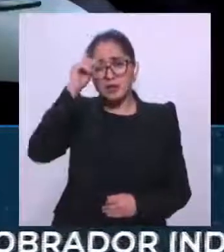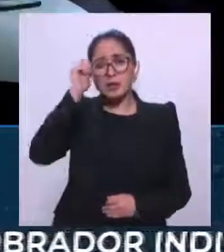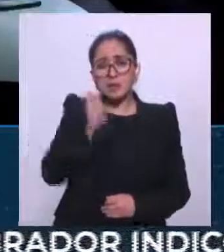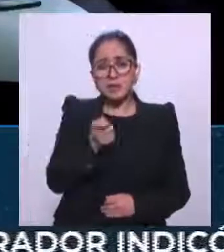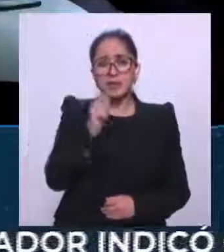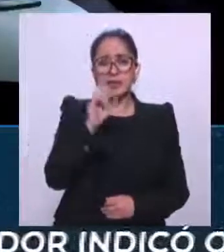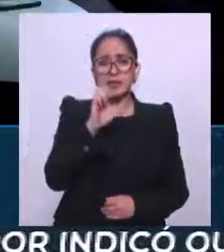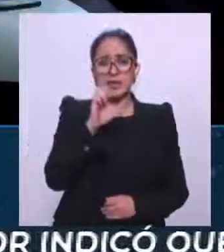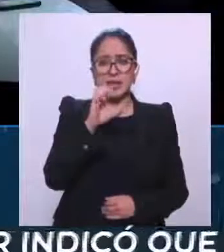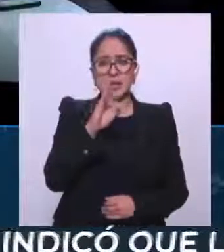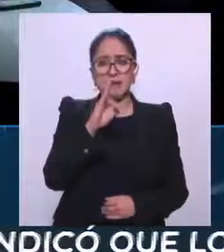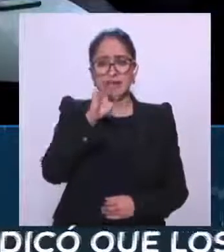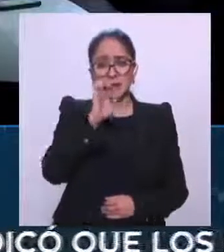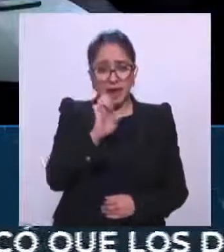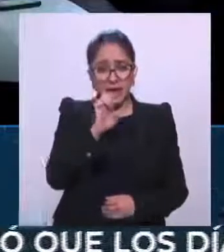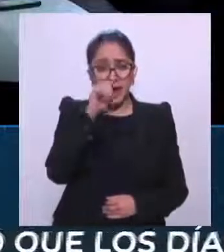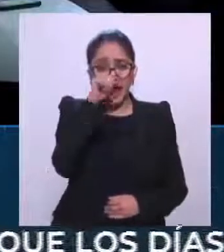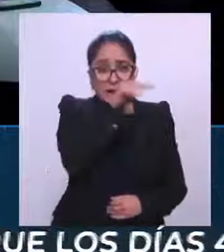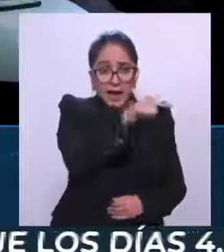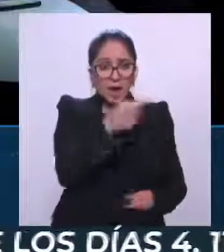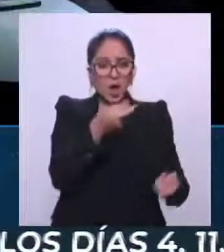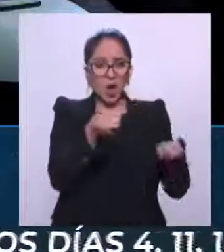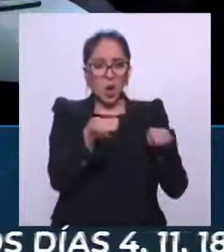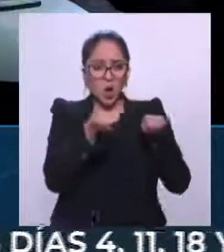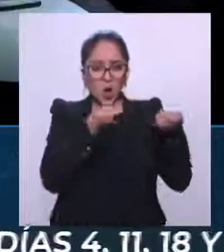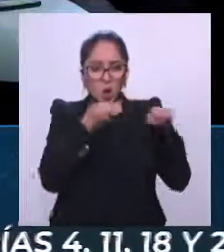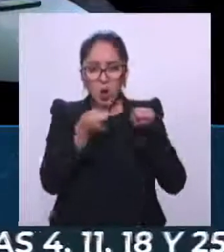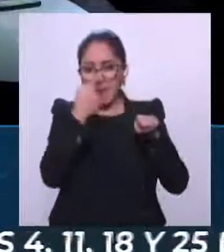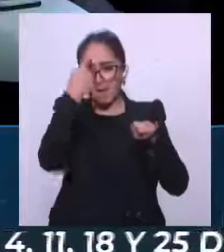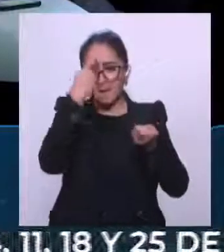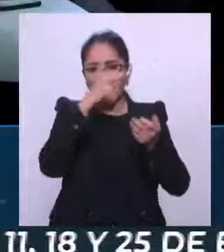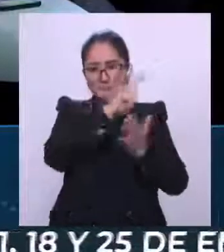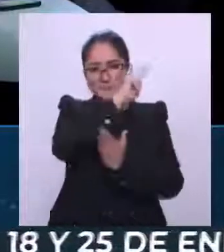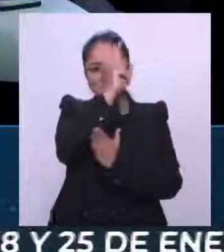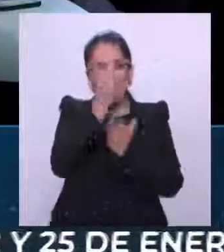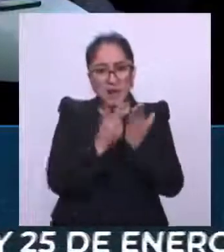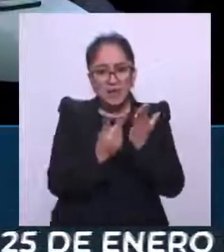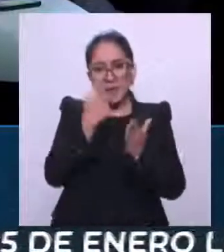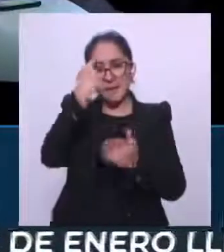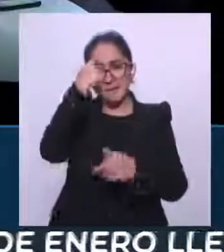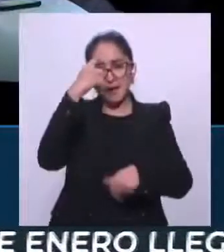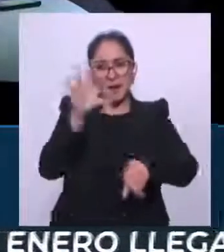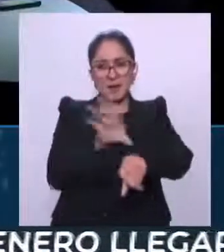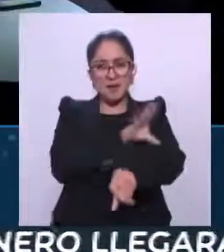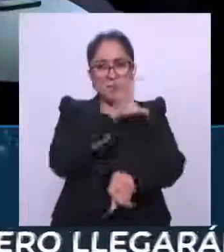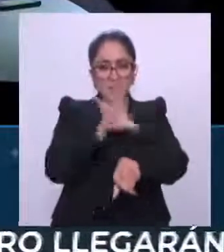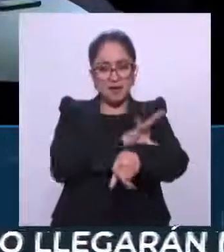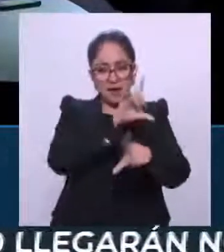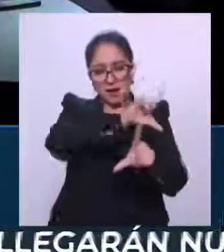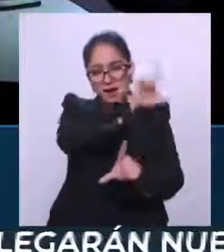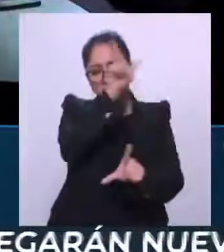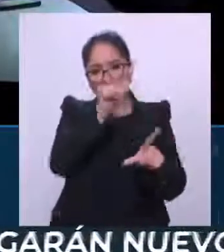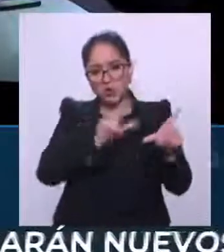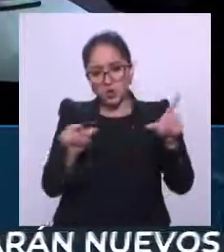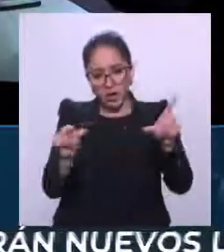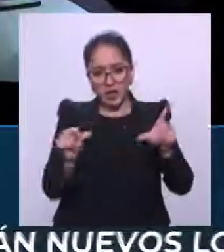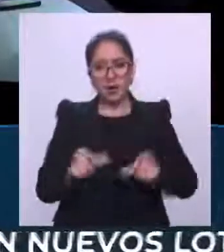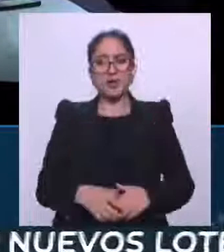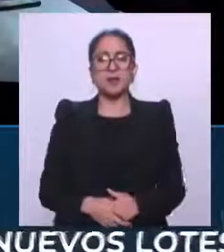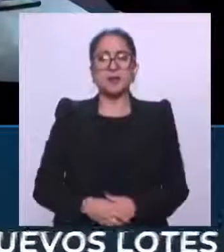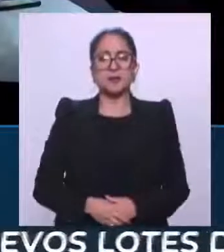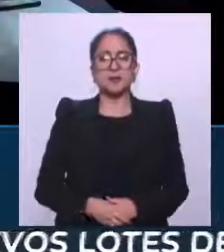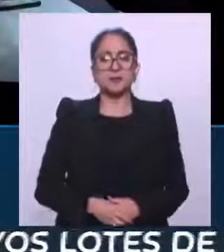de Electricidad el control de la planeación del sistema eléctrico nacional. O sea, ahorita eso está en manos